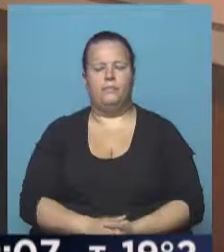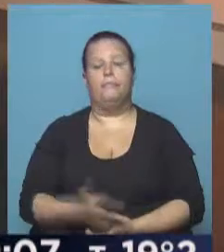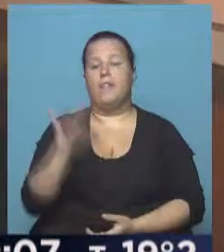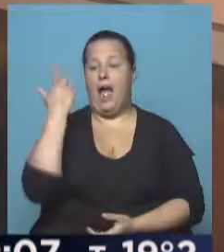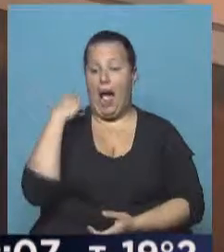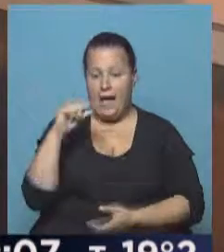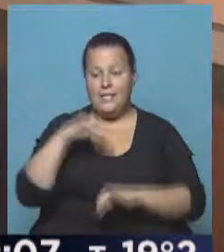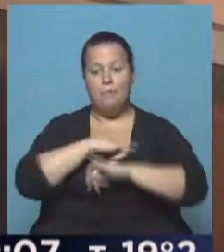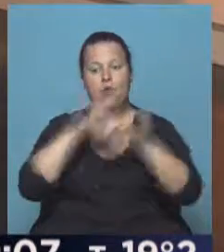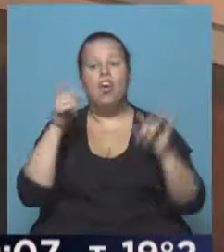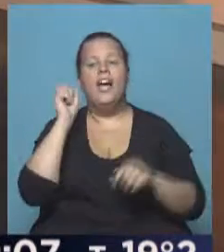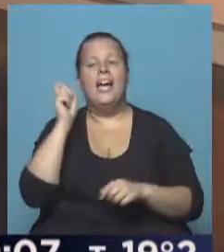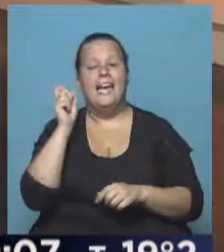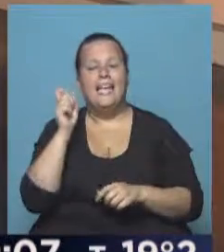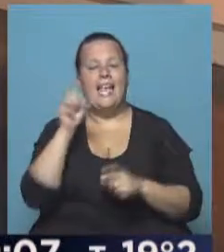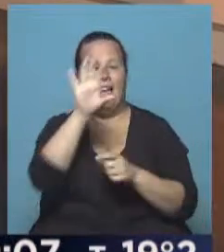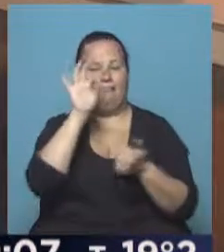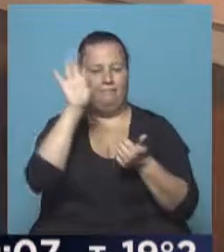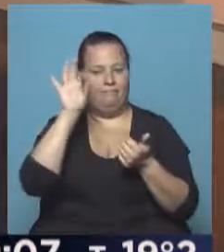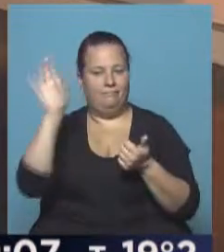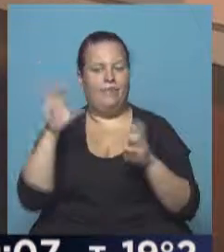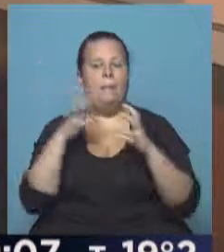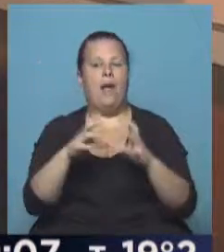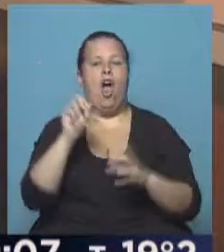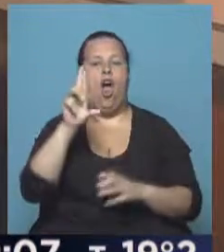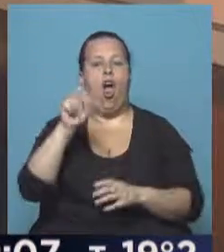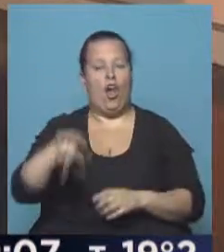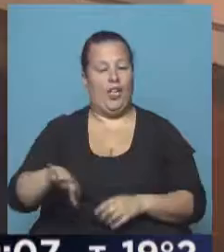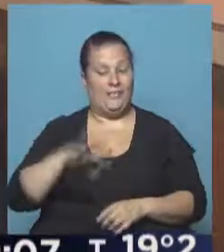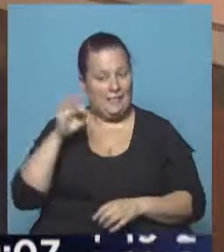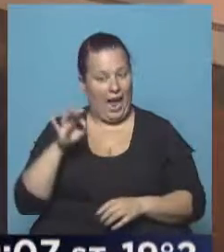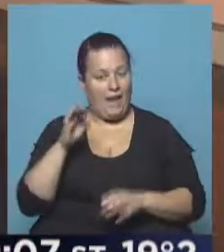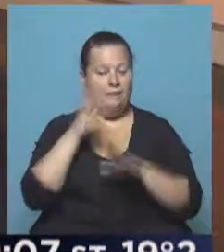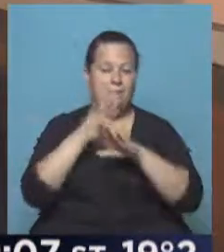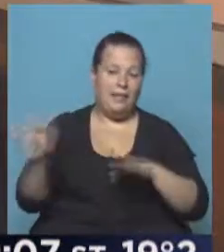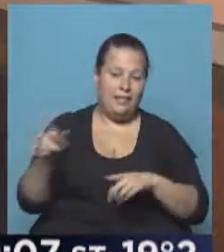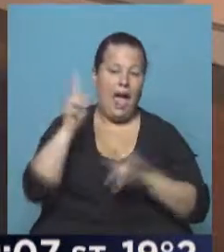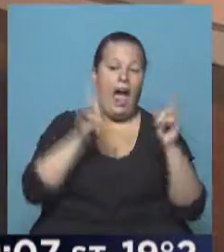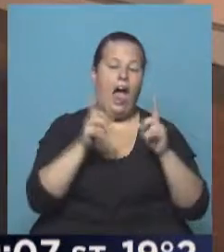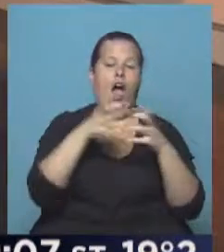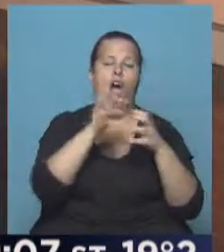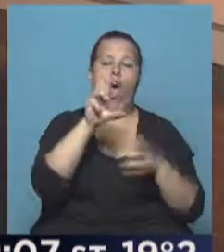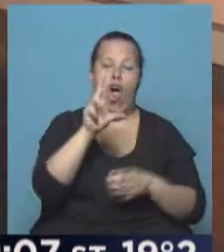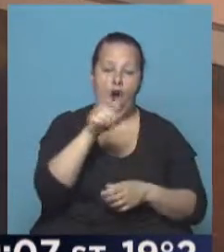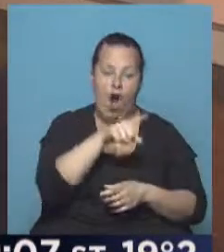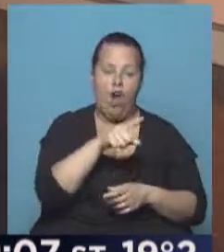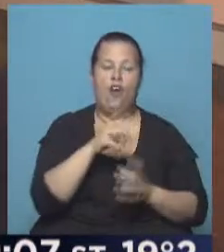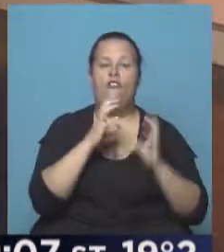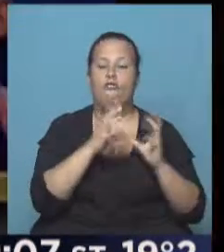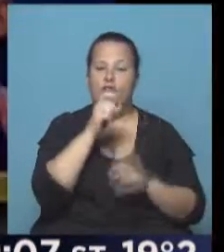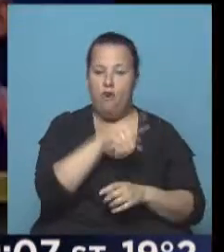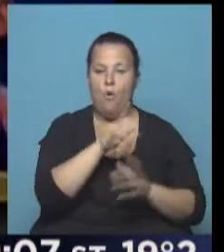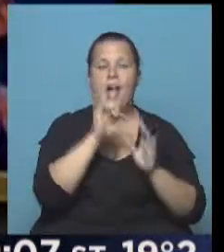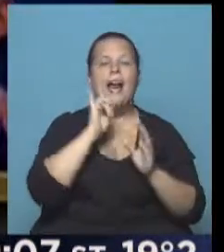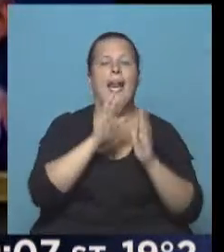Hace unos días conocíamos quiénes eran los nominados al Balón de Oro de este año, que se dividió. Por un lado va a estar el Balón de Oro de French Football, que es